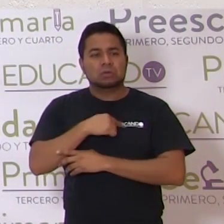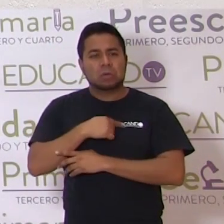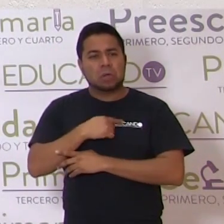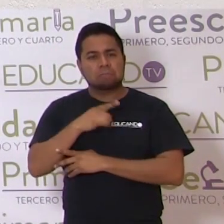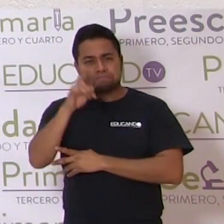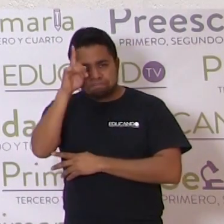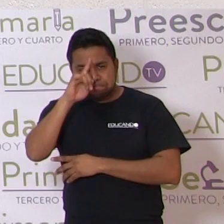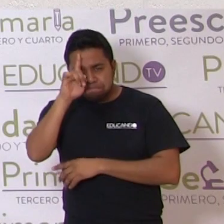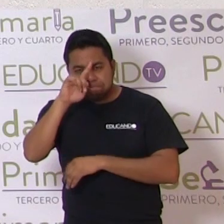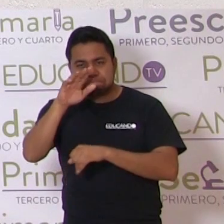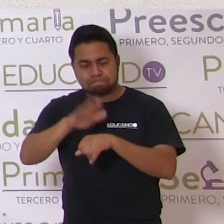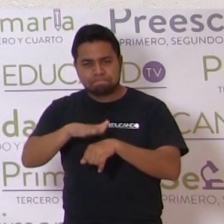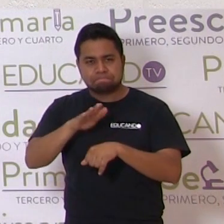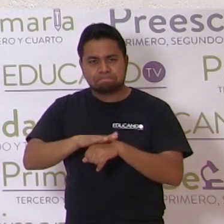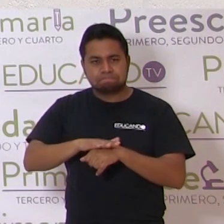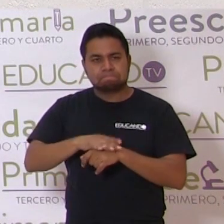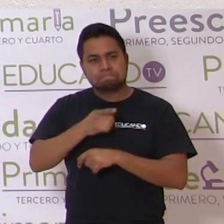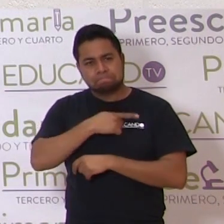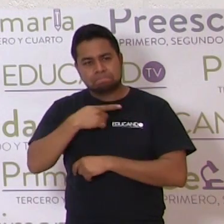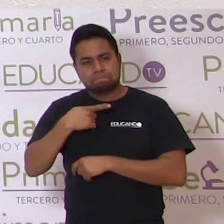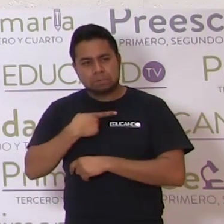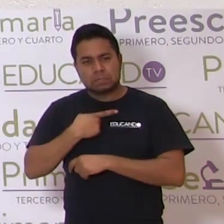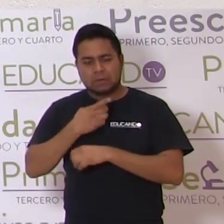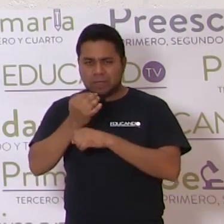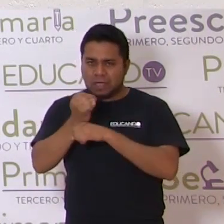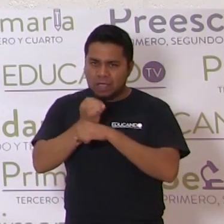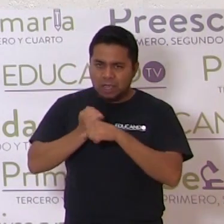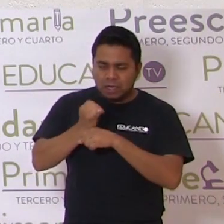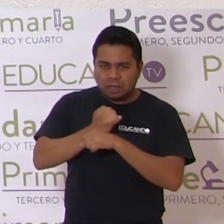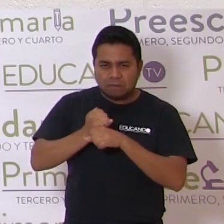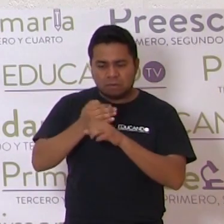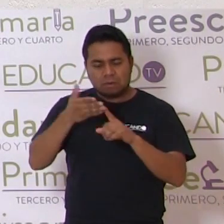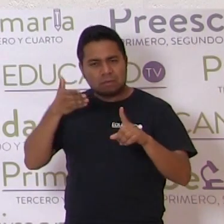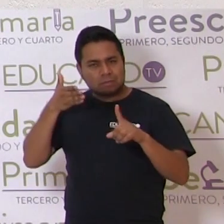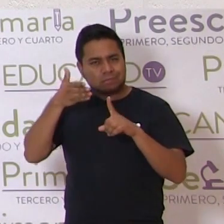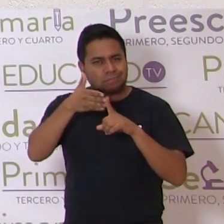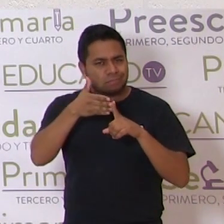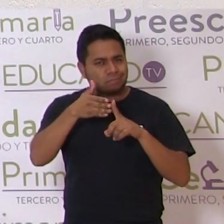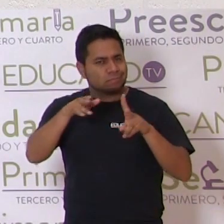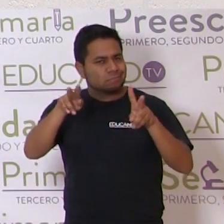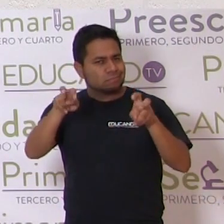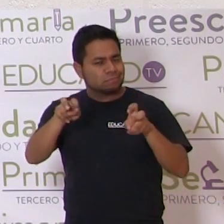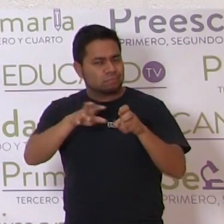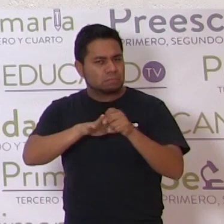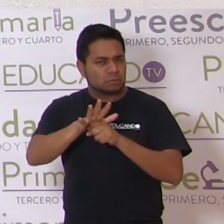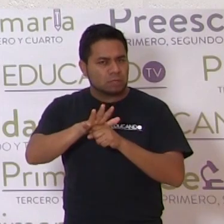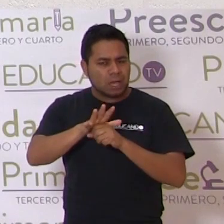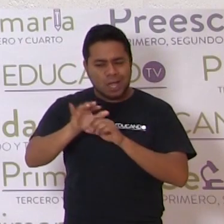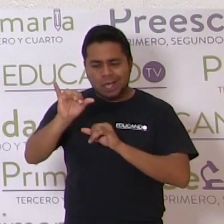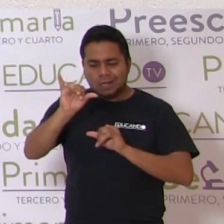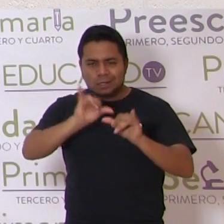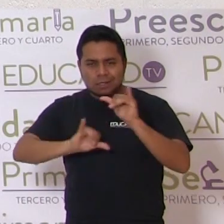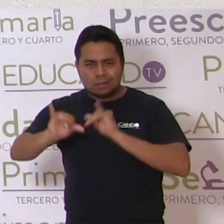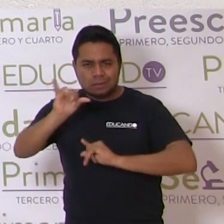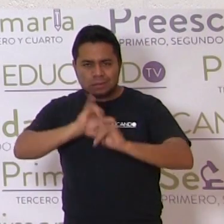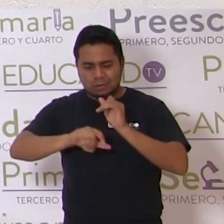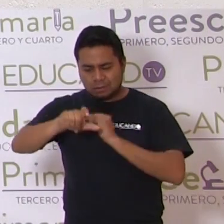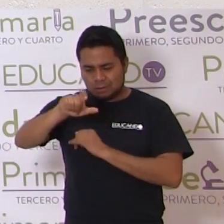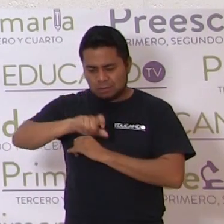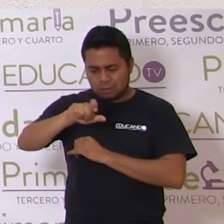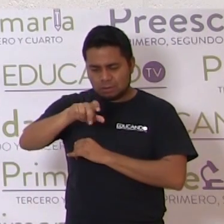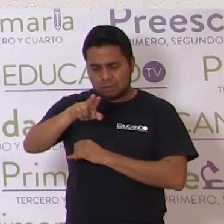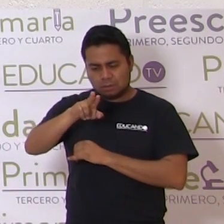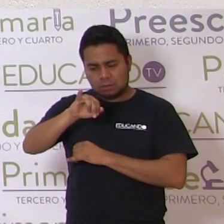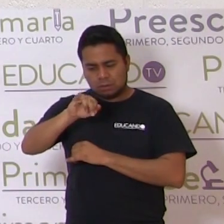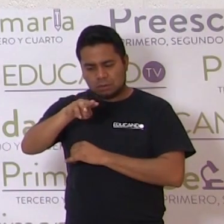que sea un informe relacionado con la química, con la clase de química